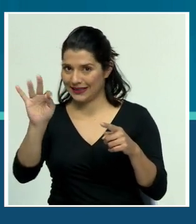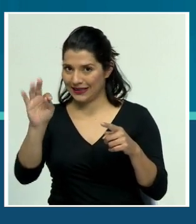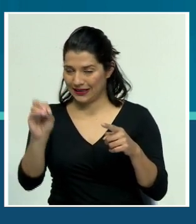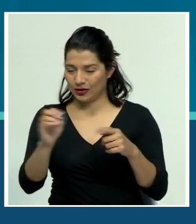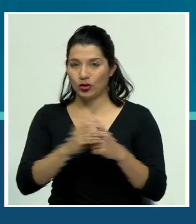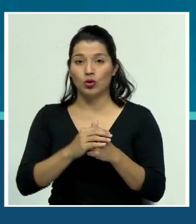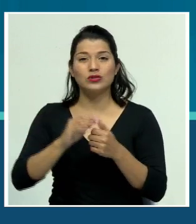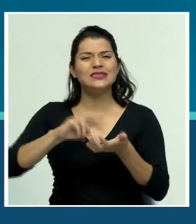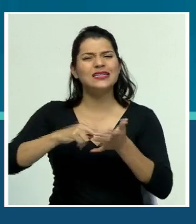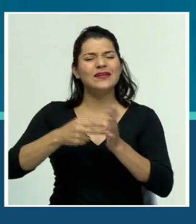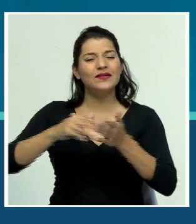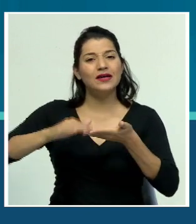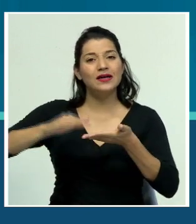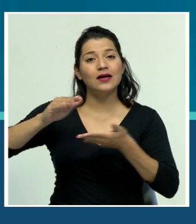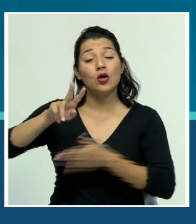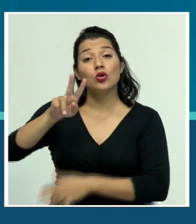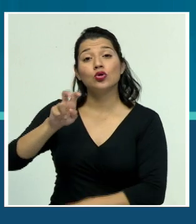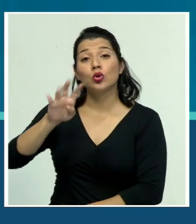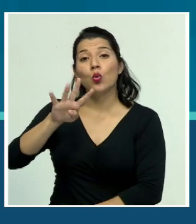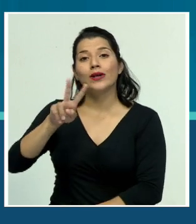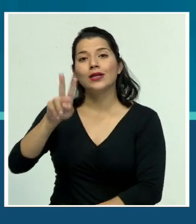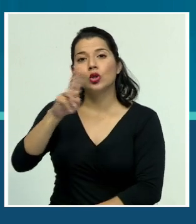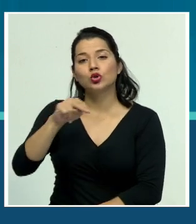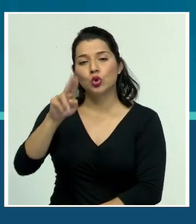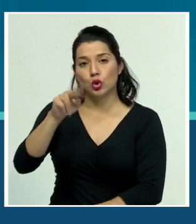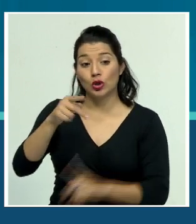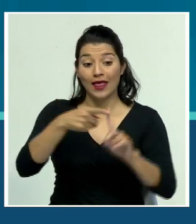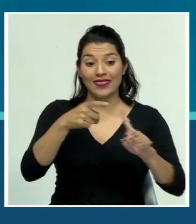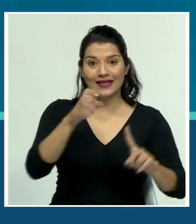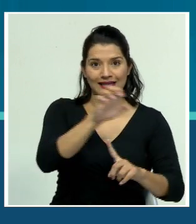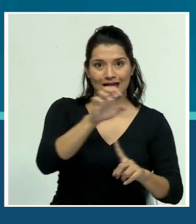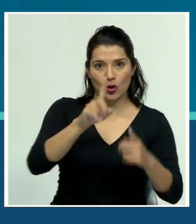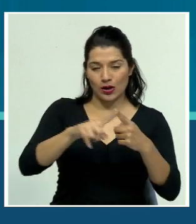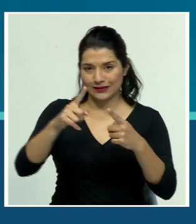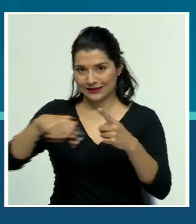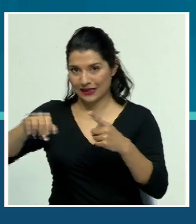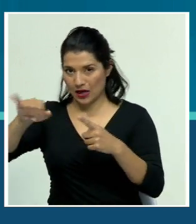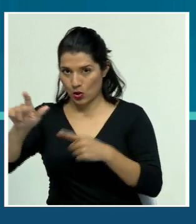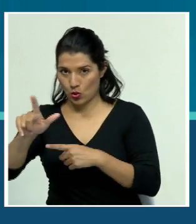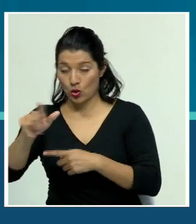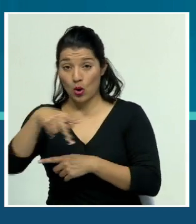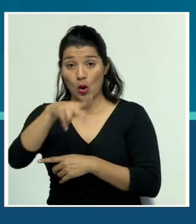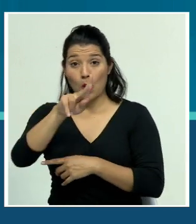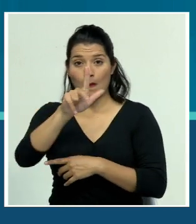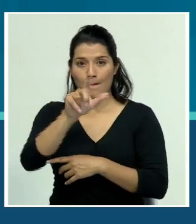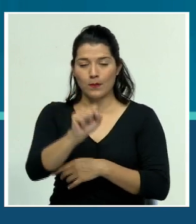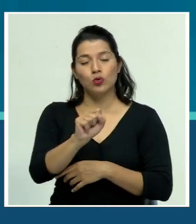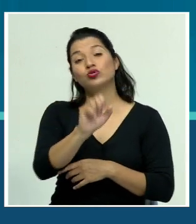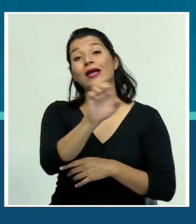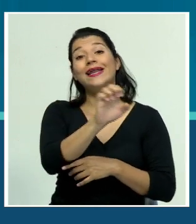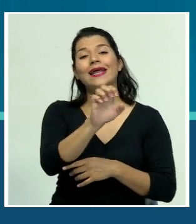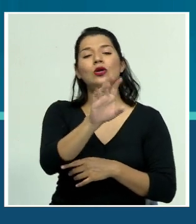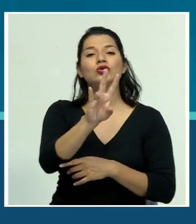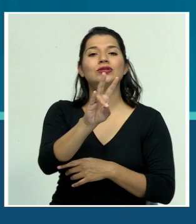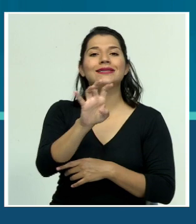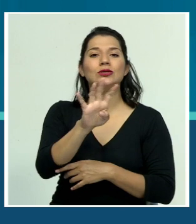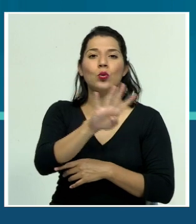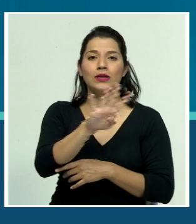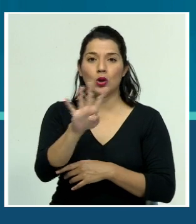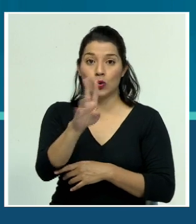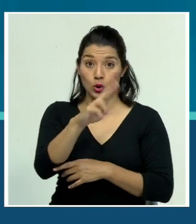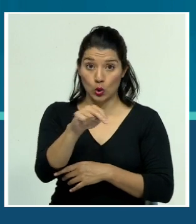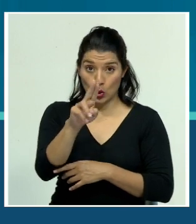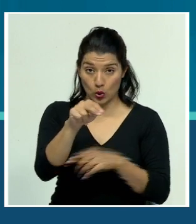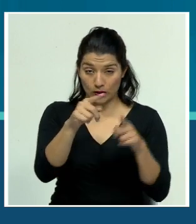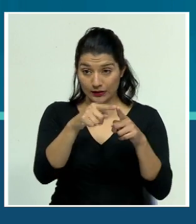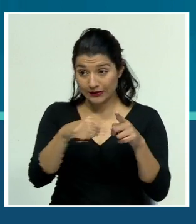un aumento de 242 colones entre enero y junio. La gasolina Plus 91 costaba en enero 744